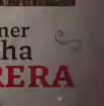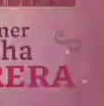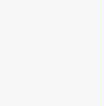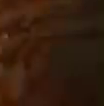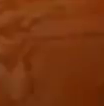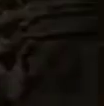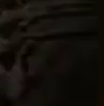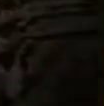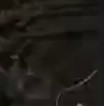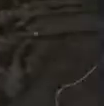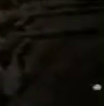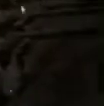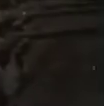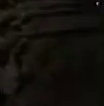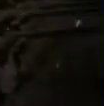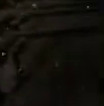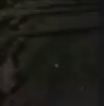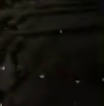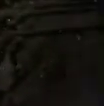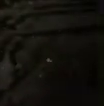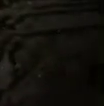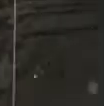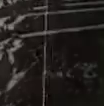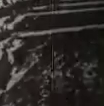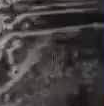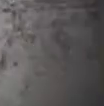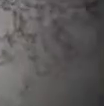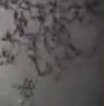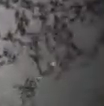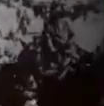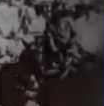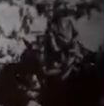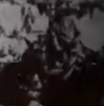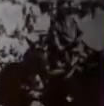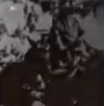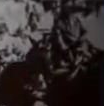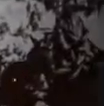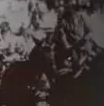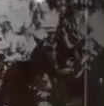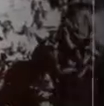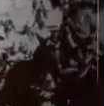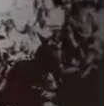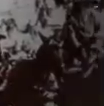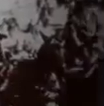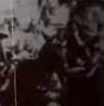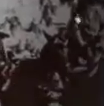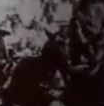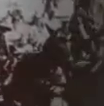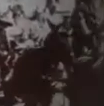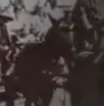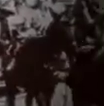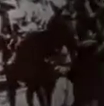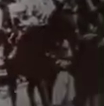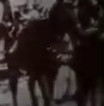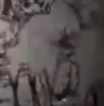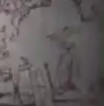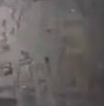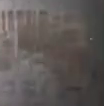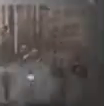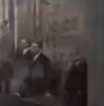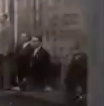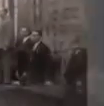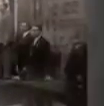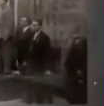Huerta. El derrocamiento de Huerta y años de guerra civil entre las facciones revolucionarias dieron pie a la promulgación de